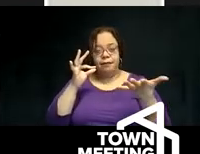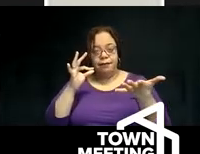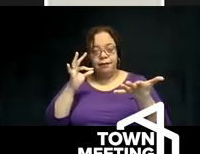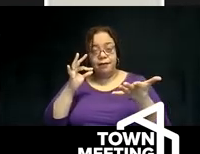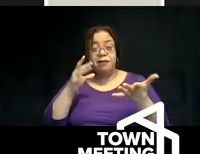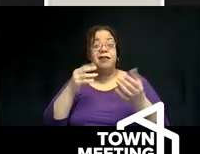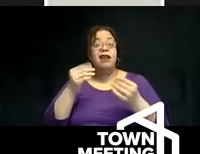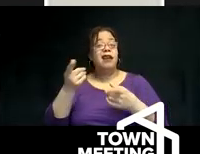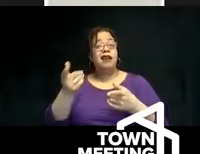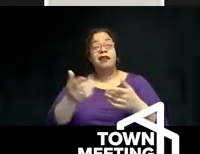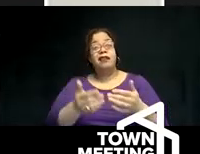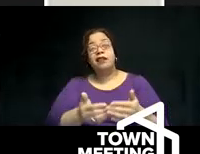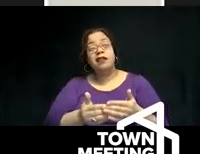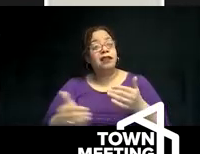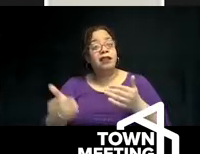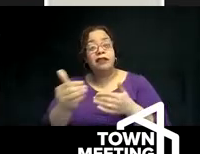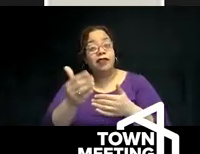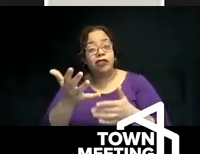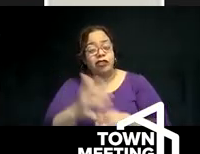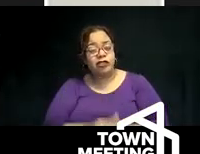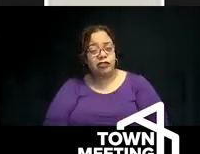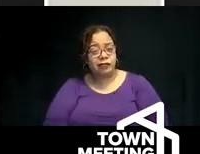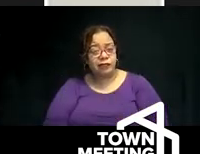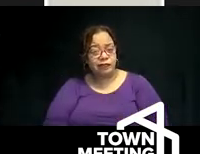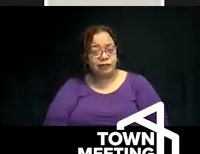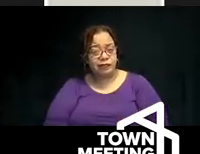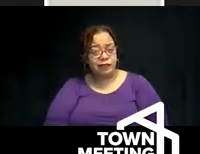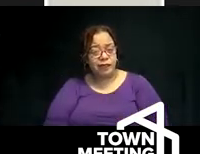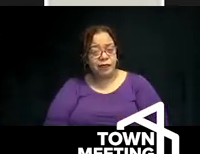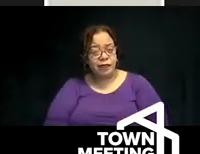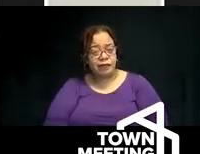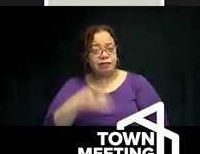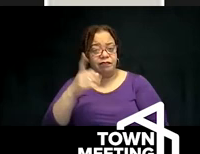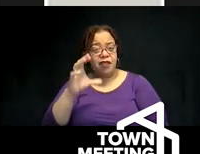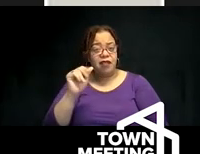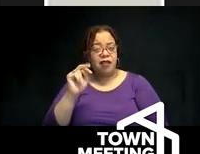Lo siento, no tengo las palabras, pero por la ofensa de marihuana también.